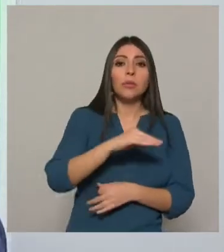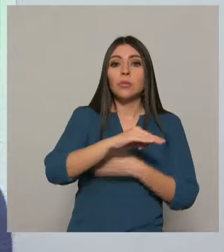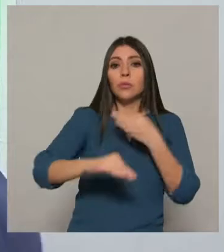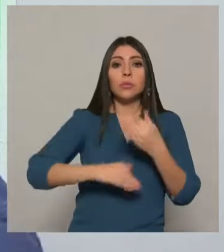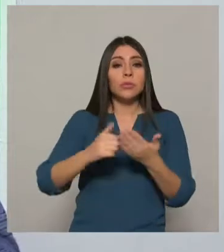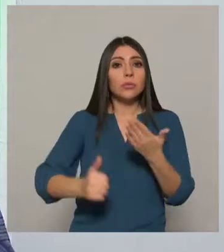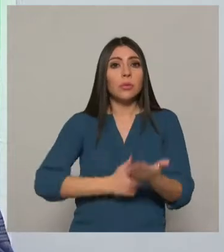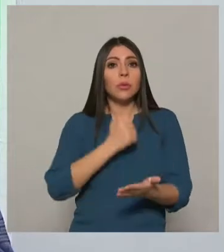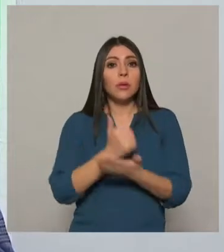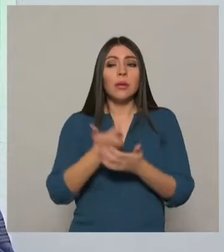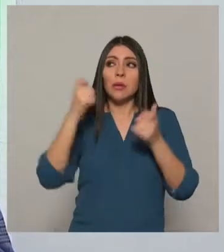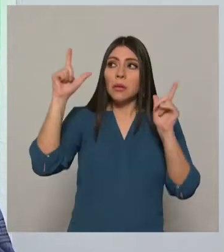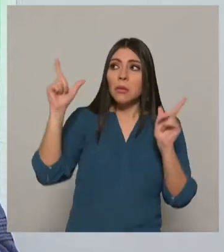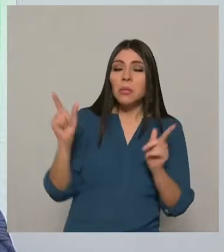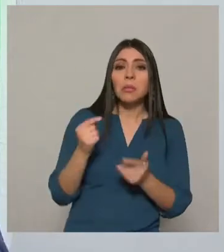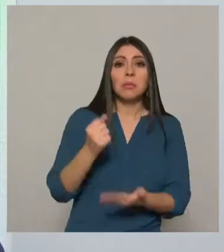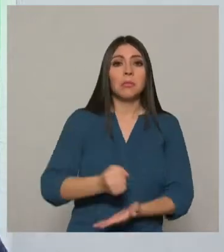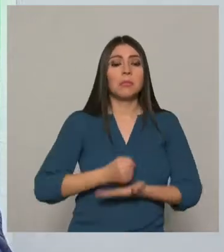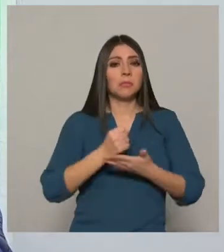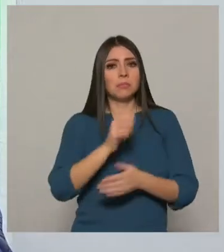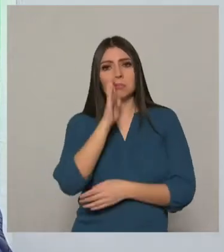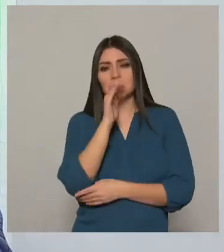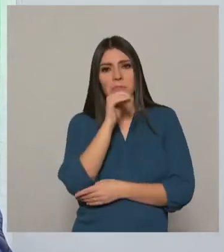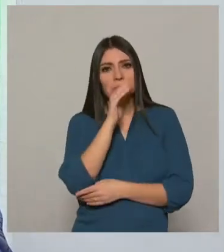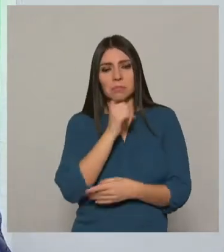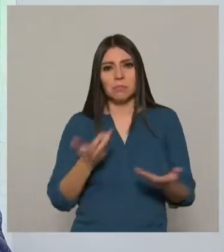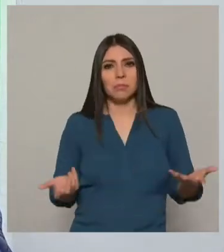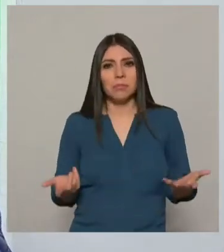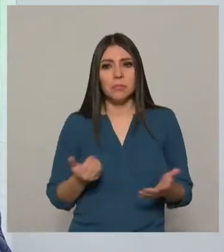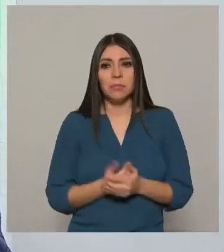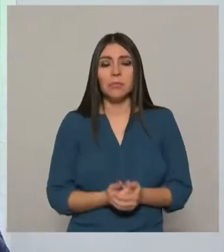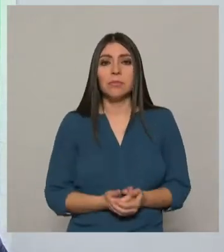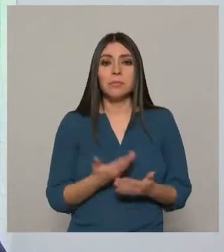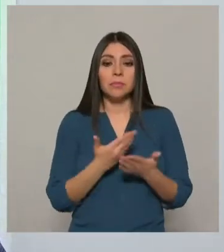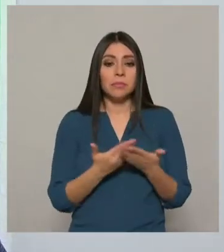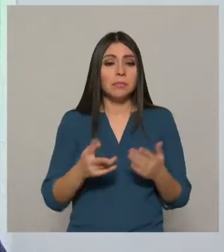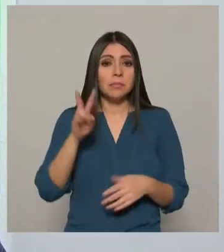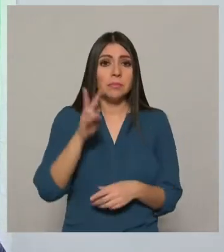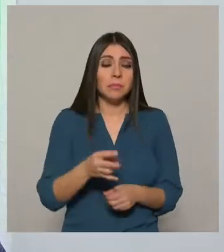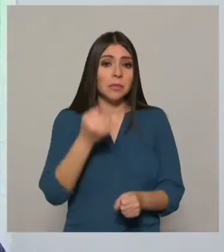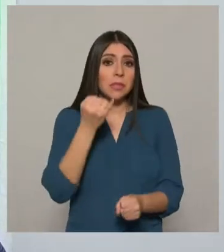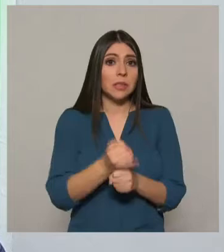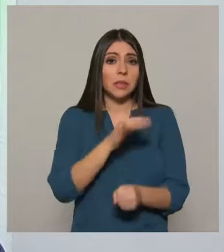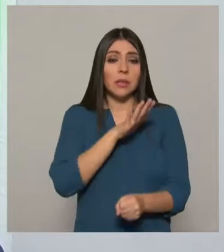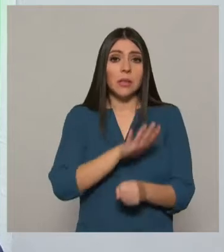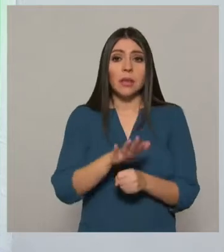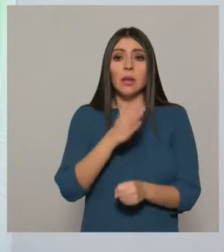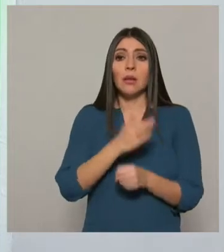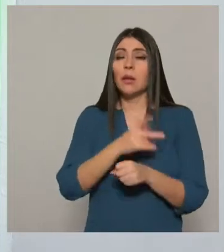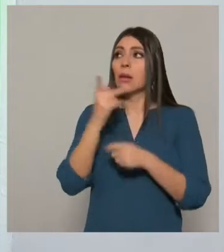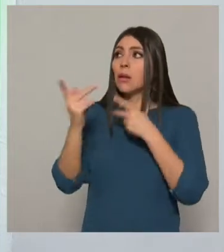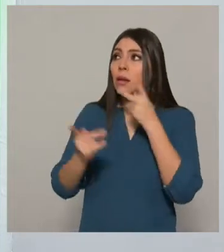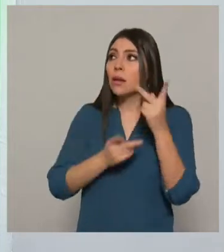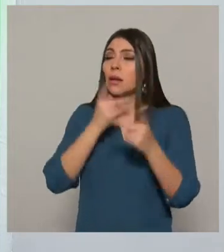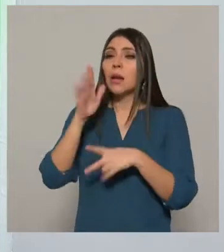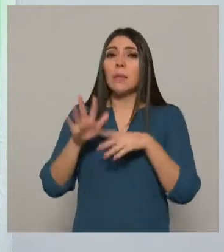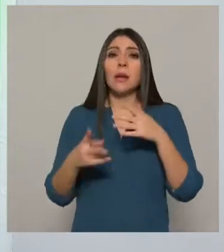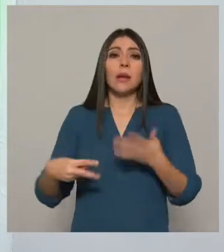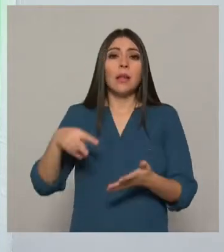ciudad y les recortemos el presupuesto. No puede ser que hablemos y nos desgañotemos en